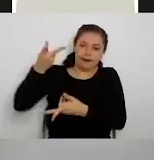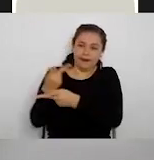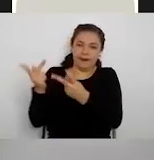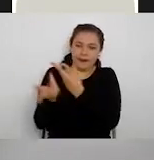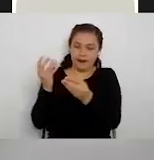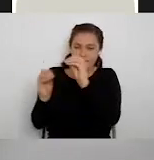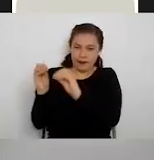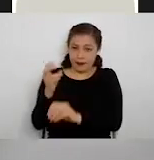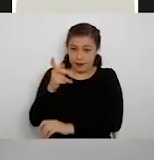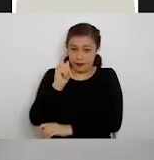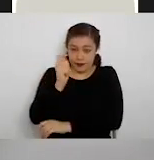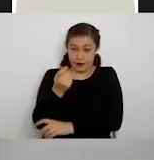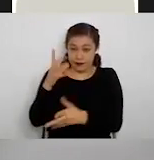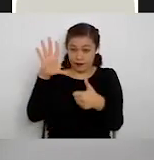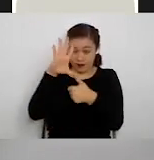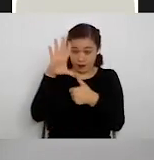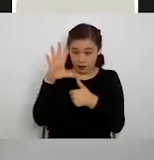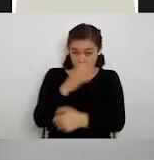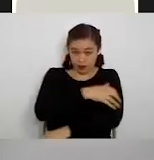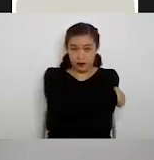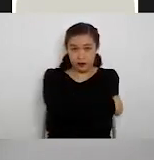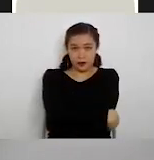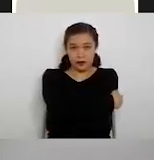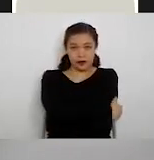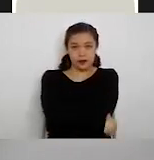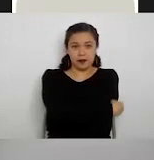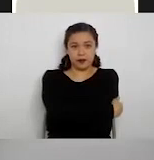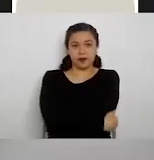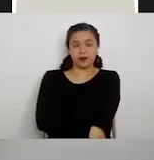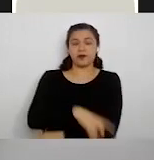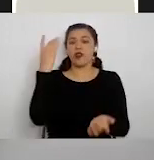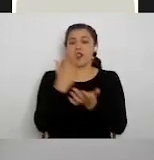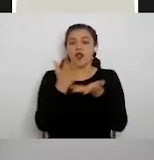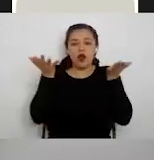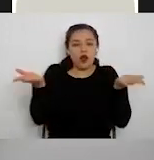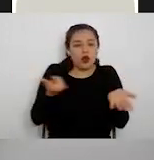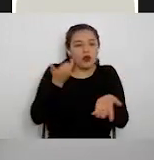Esto dice mucho. Estados Unidos no solo fomenta con estímulos